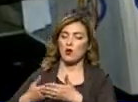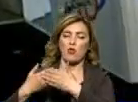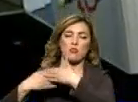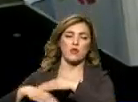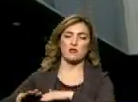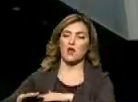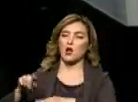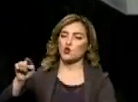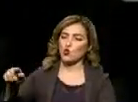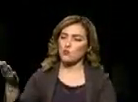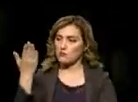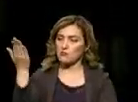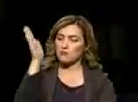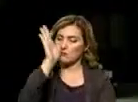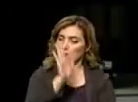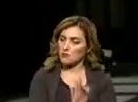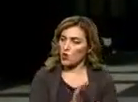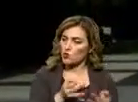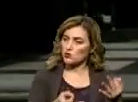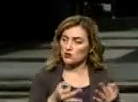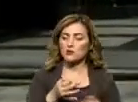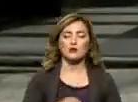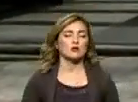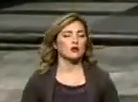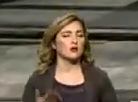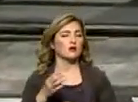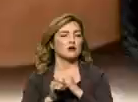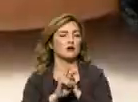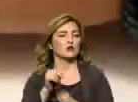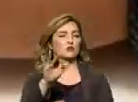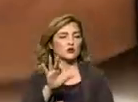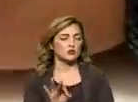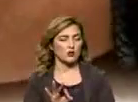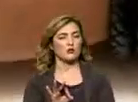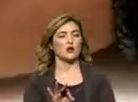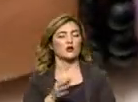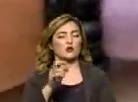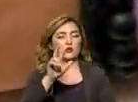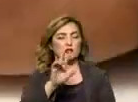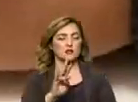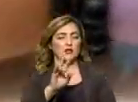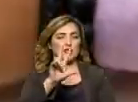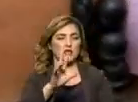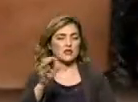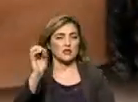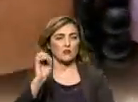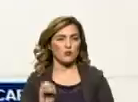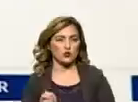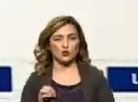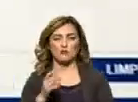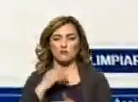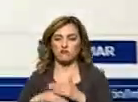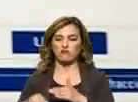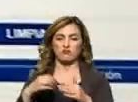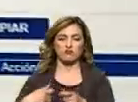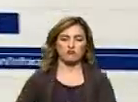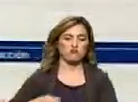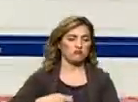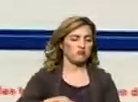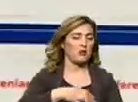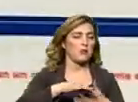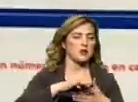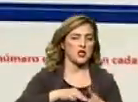La entidad judicial en el 2019 logró despachar un total de 73% de citaciones que se